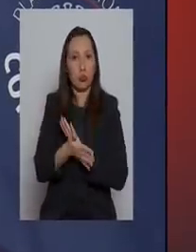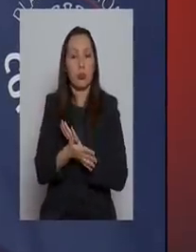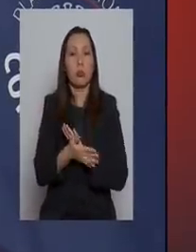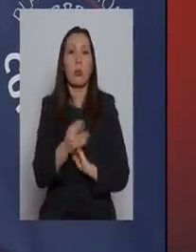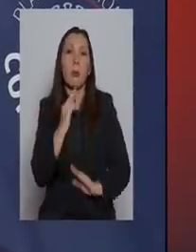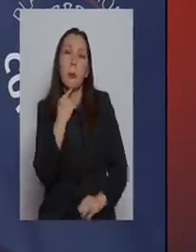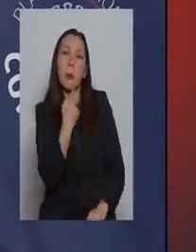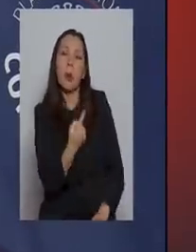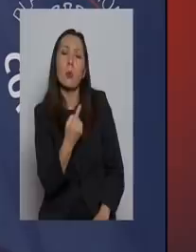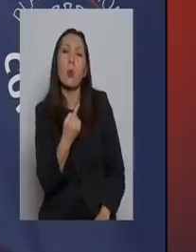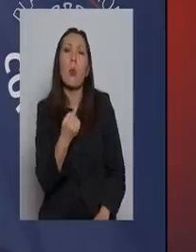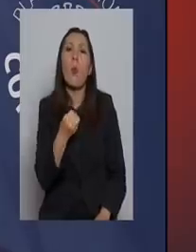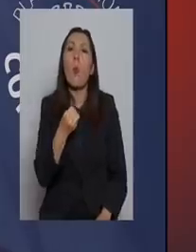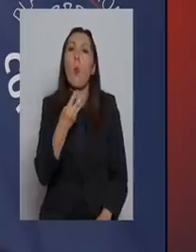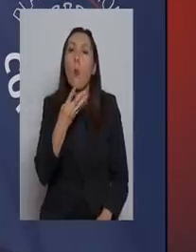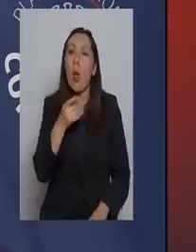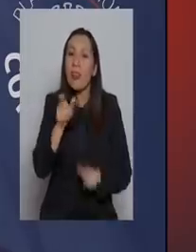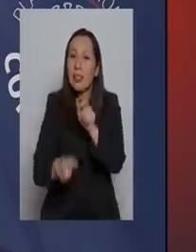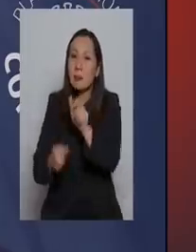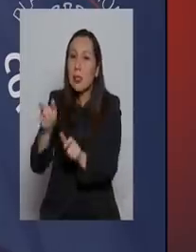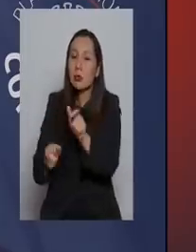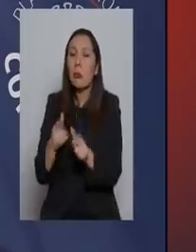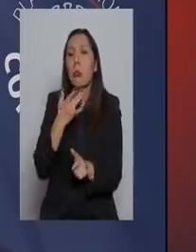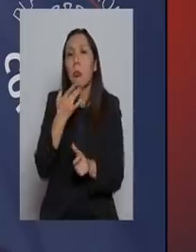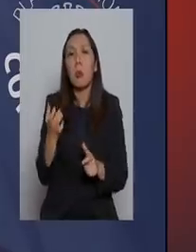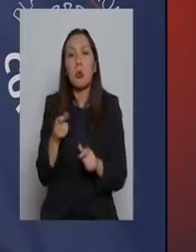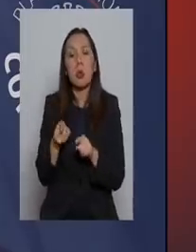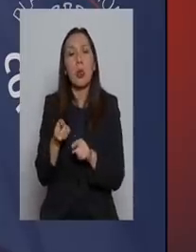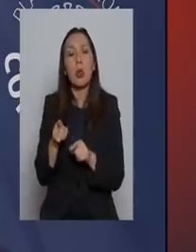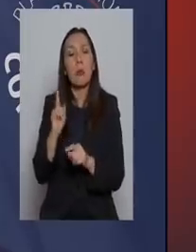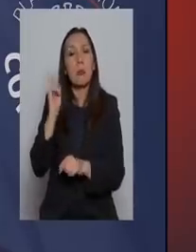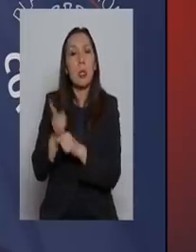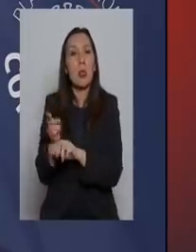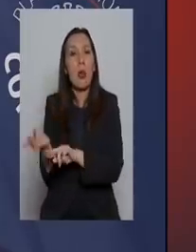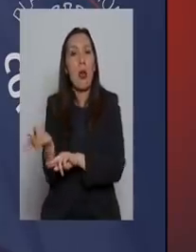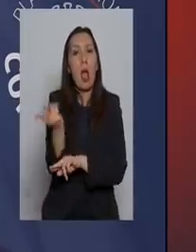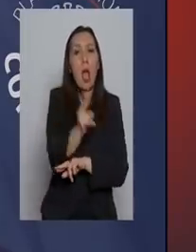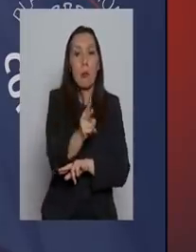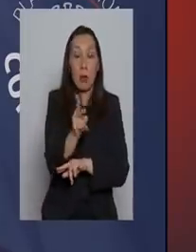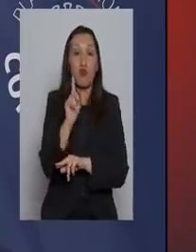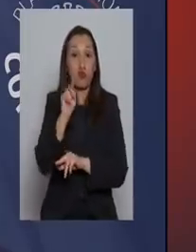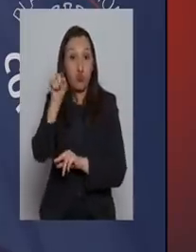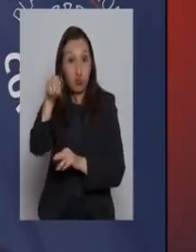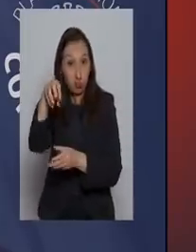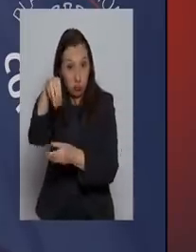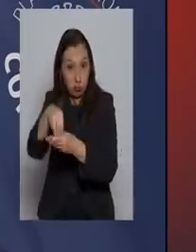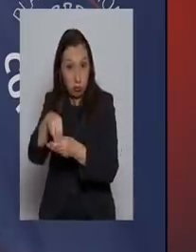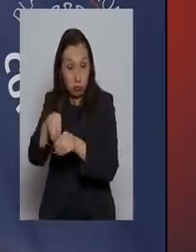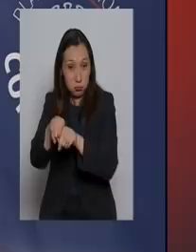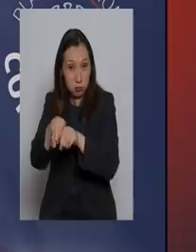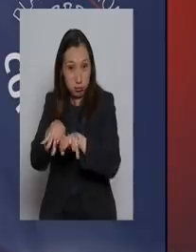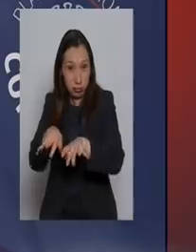preguntarle cuál es el número y por qué finalmente se toma esta medida. ¿Es porque hay un brote,